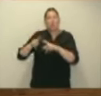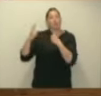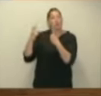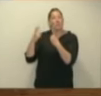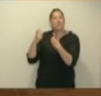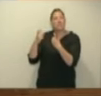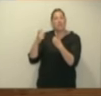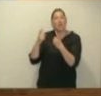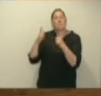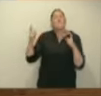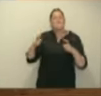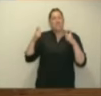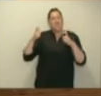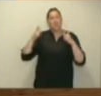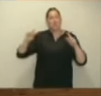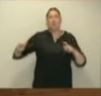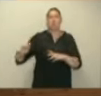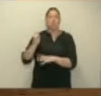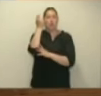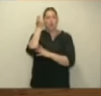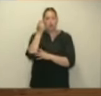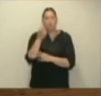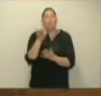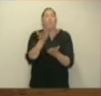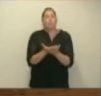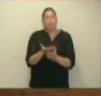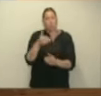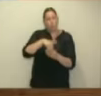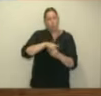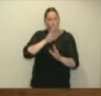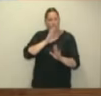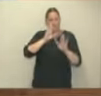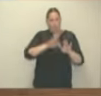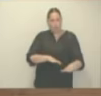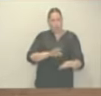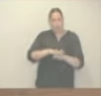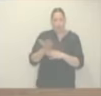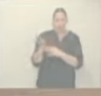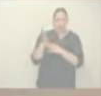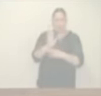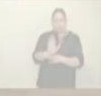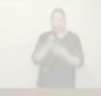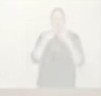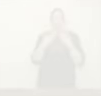necesario. Por eso pido el voto favorable para esta toma en consideración. Muchas gracias.